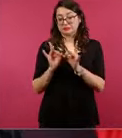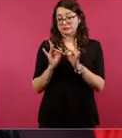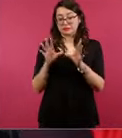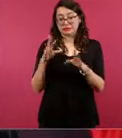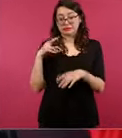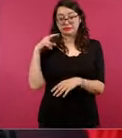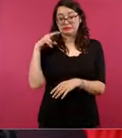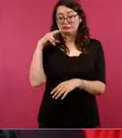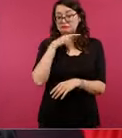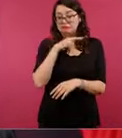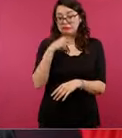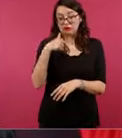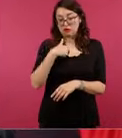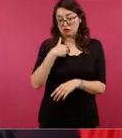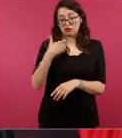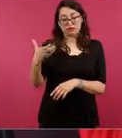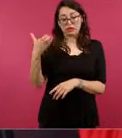aprende en la vida, ¿no?